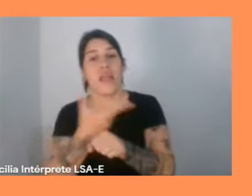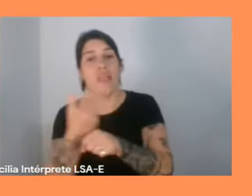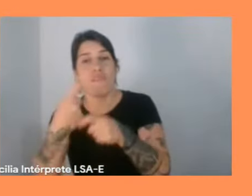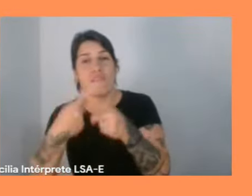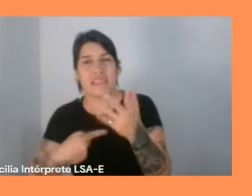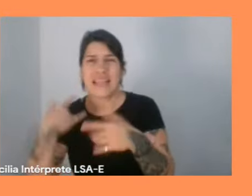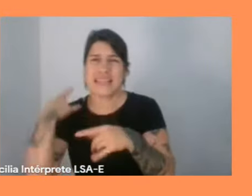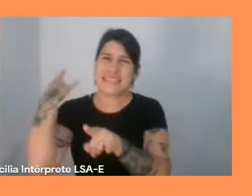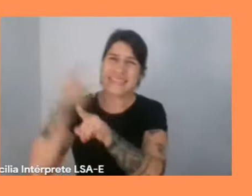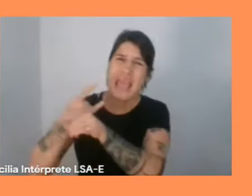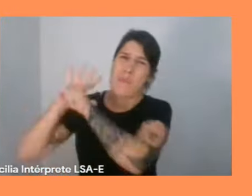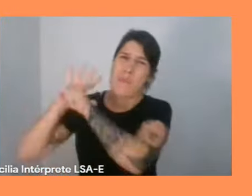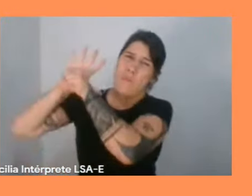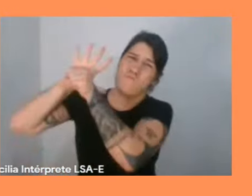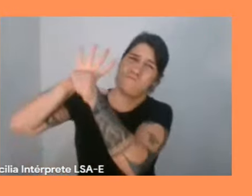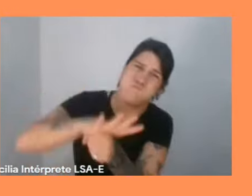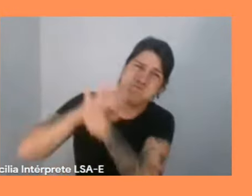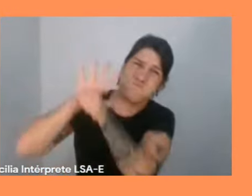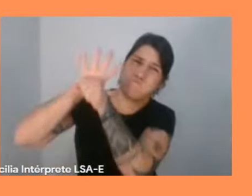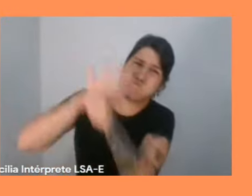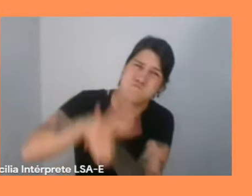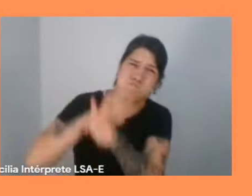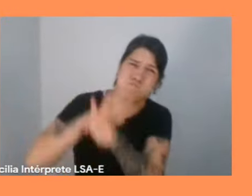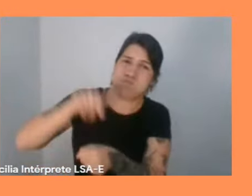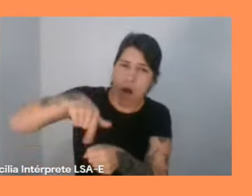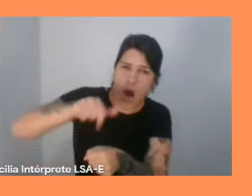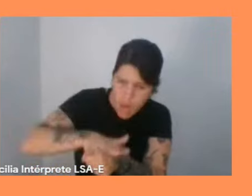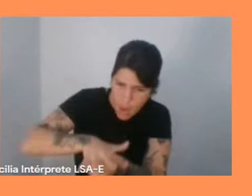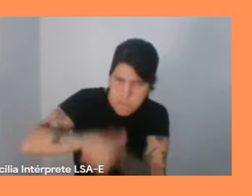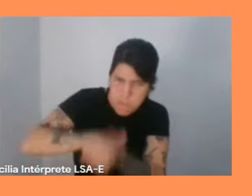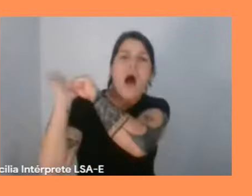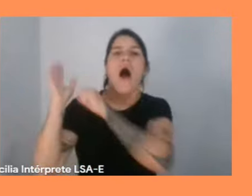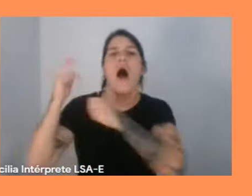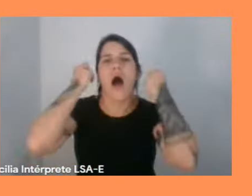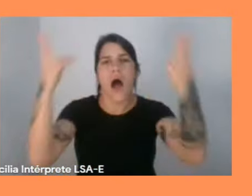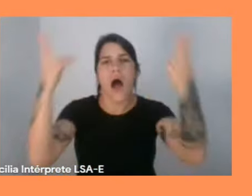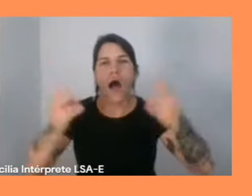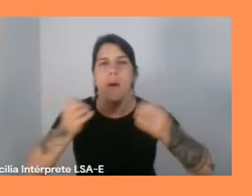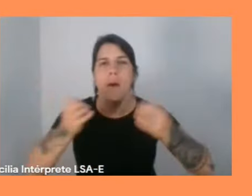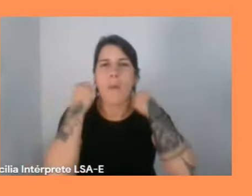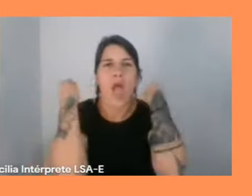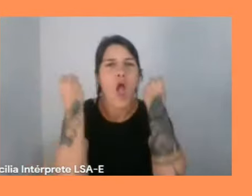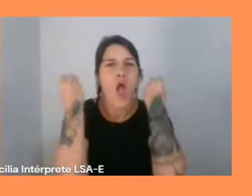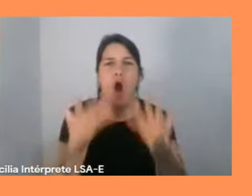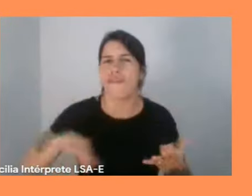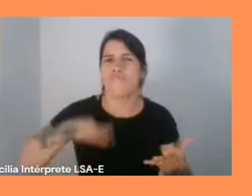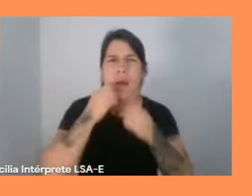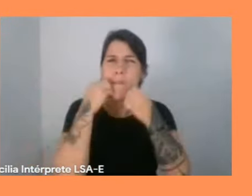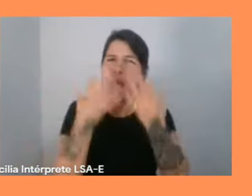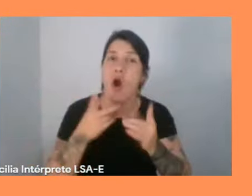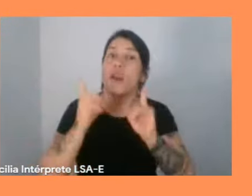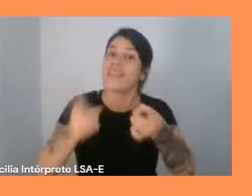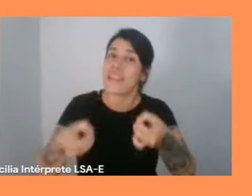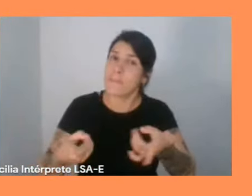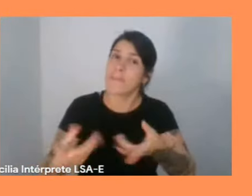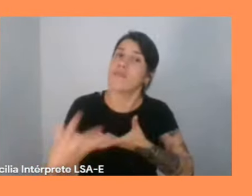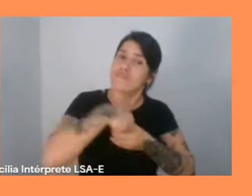vivir vidas plenas, incluyendo la afectividad. Una ética de cuidados no